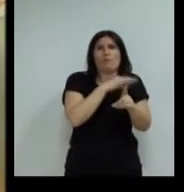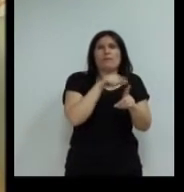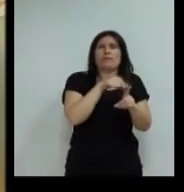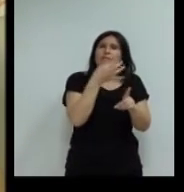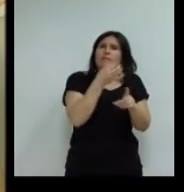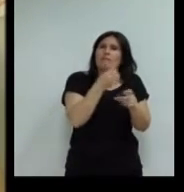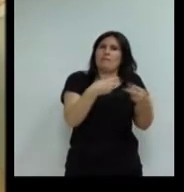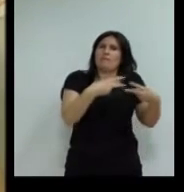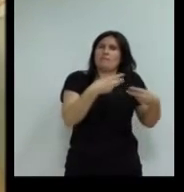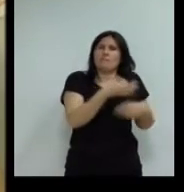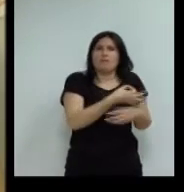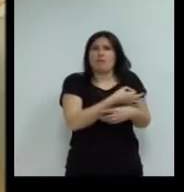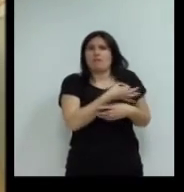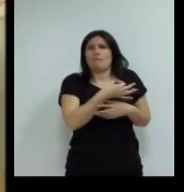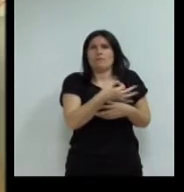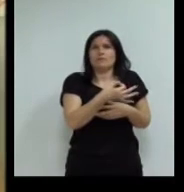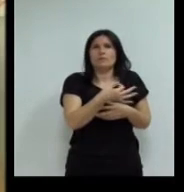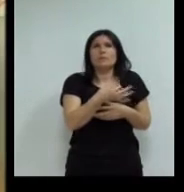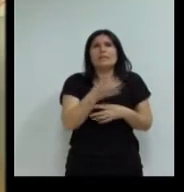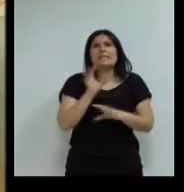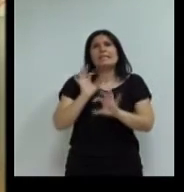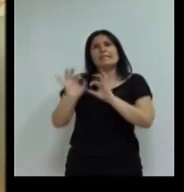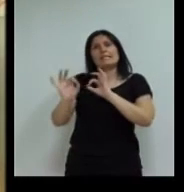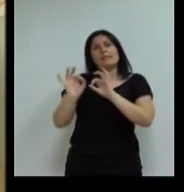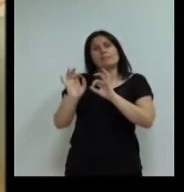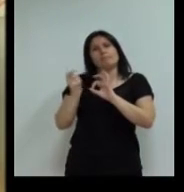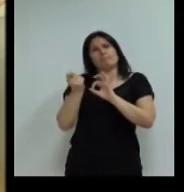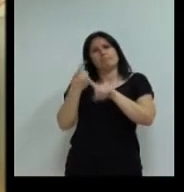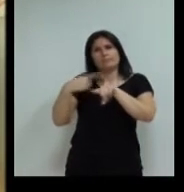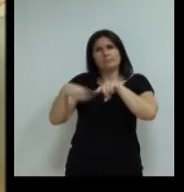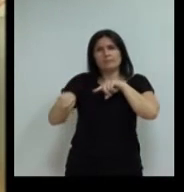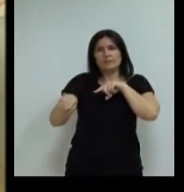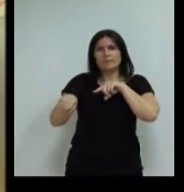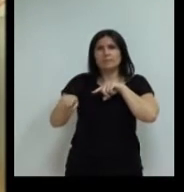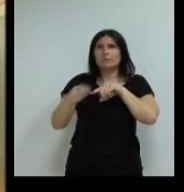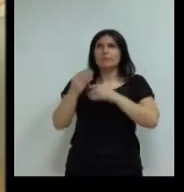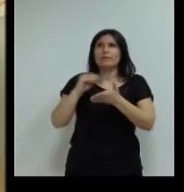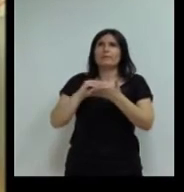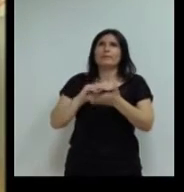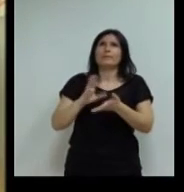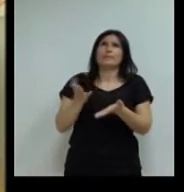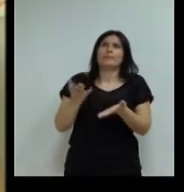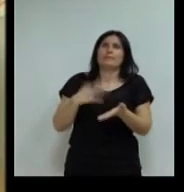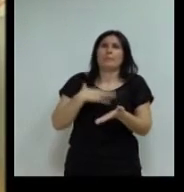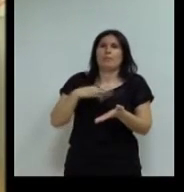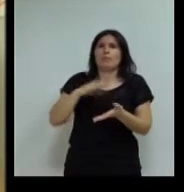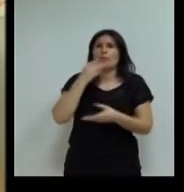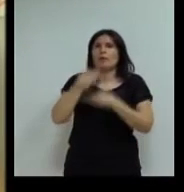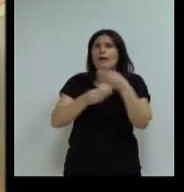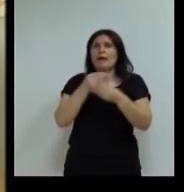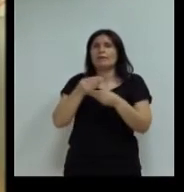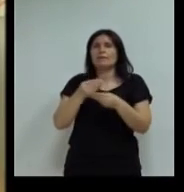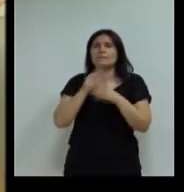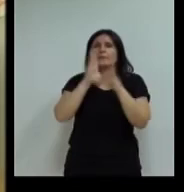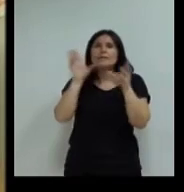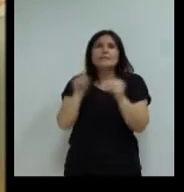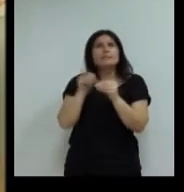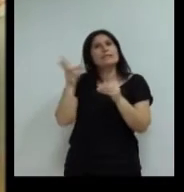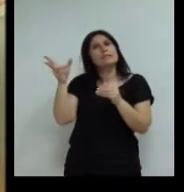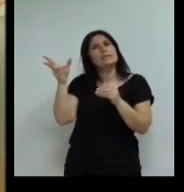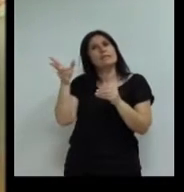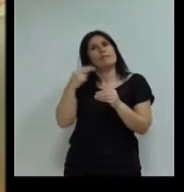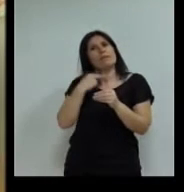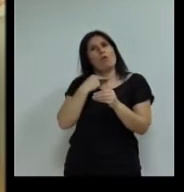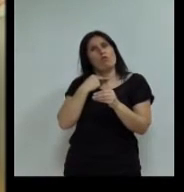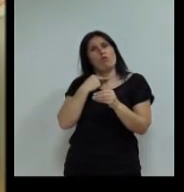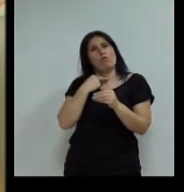bueno, en el teatro, pues oye, nos permitimos ciertos lujos, como por ejemplo hacer síntesis de voz en audiodescripción en lugar de tener